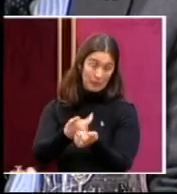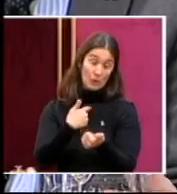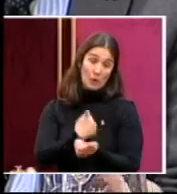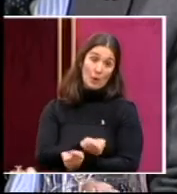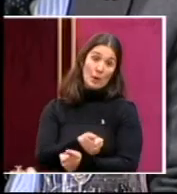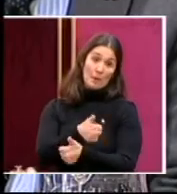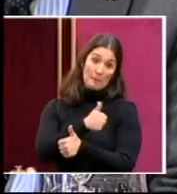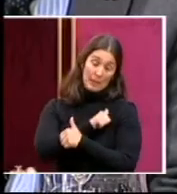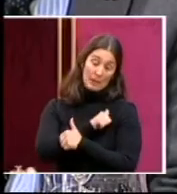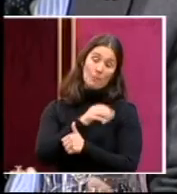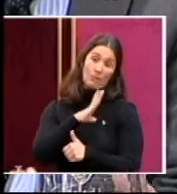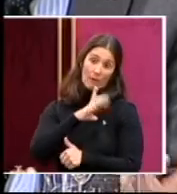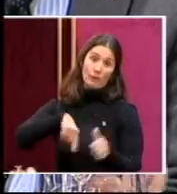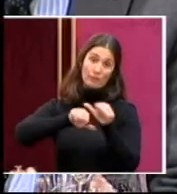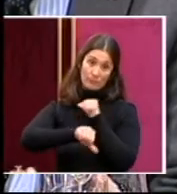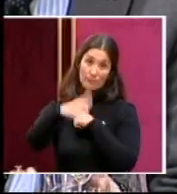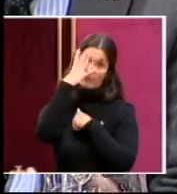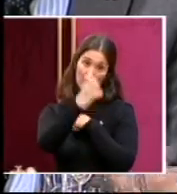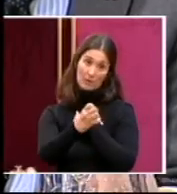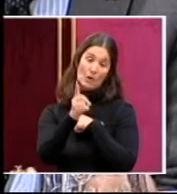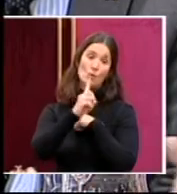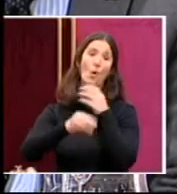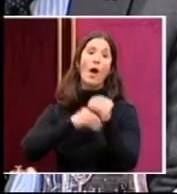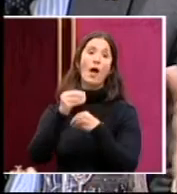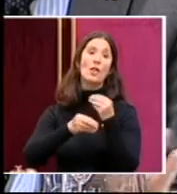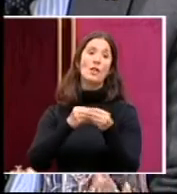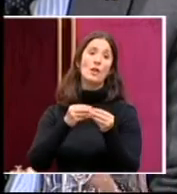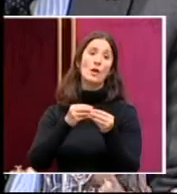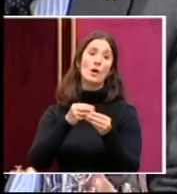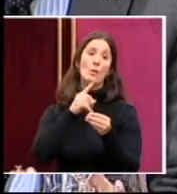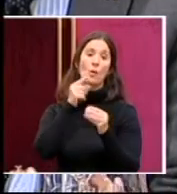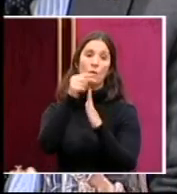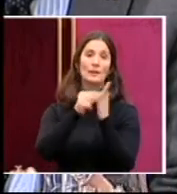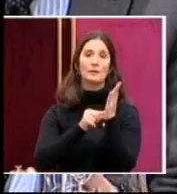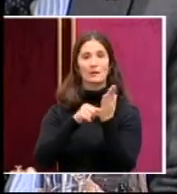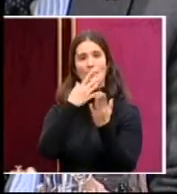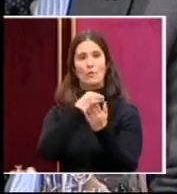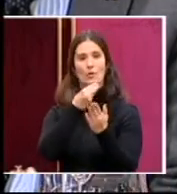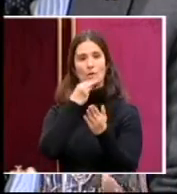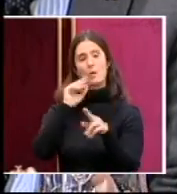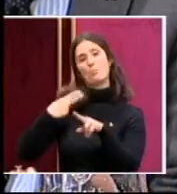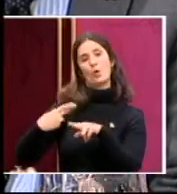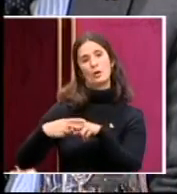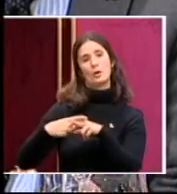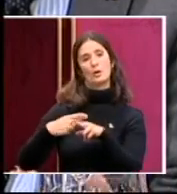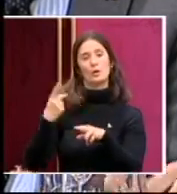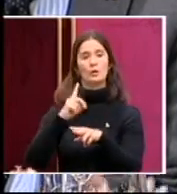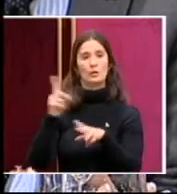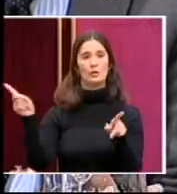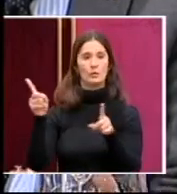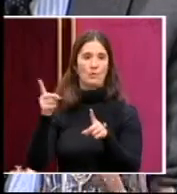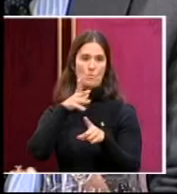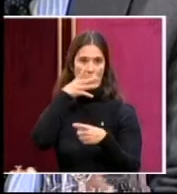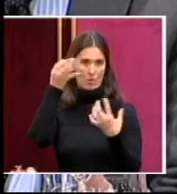que se tome en serio, que no sea solo hacerlo pues por cuestión estética, política, sino porque haya de